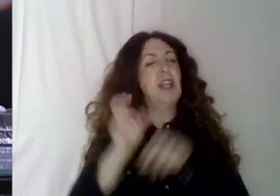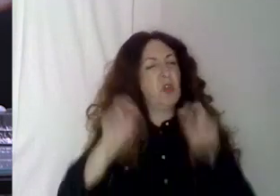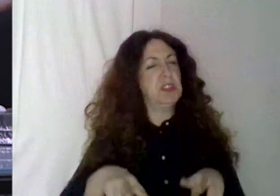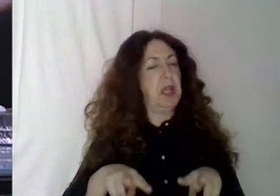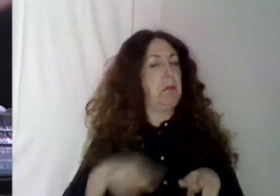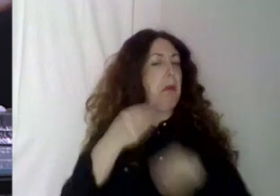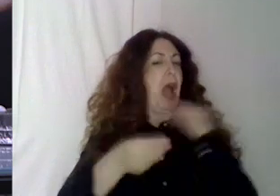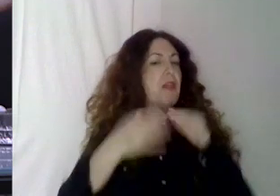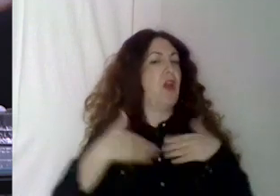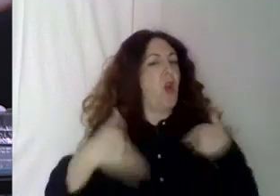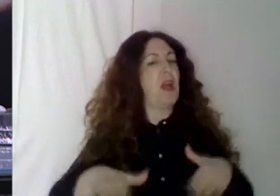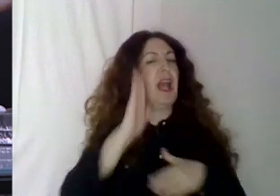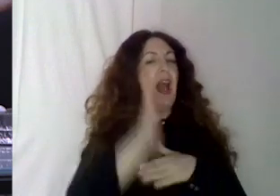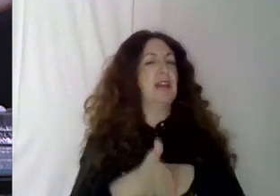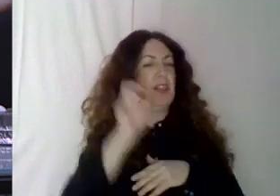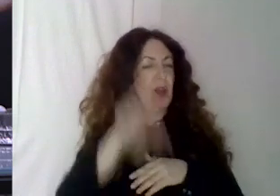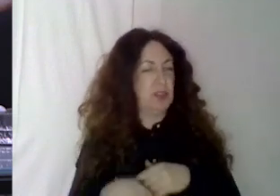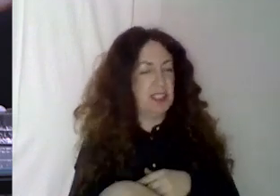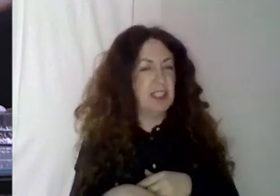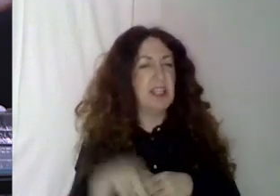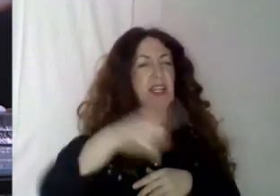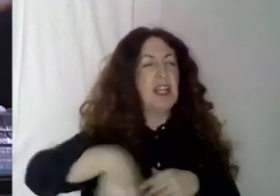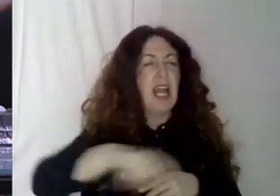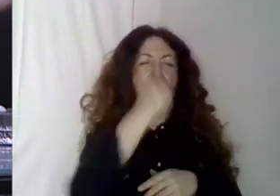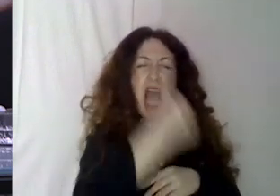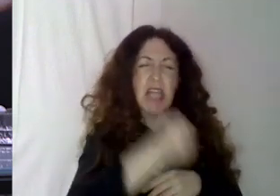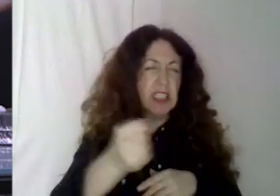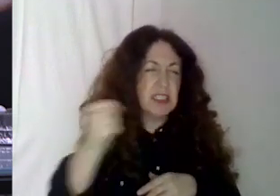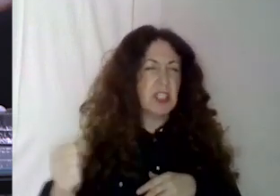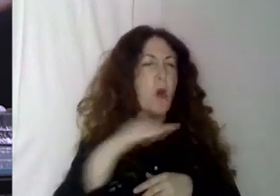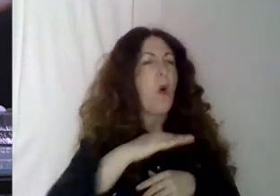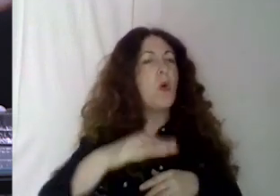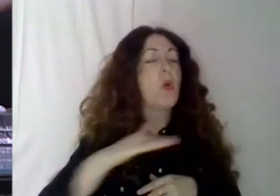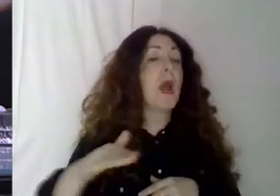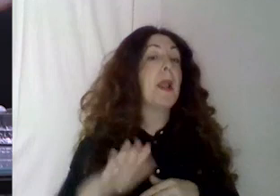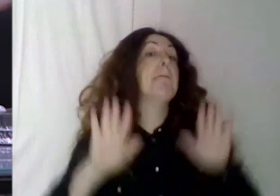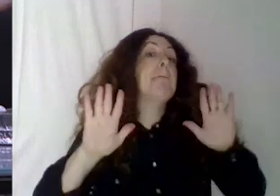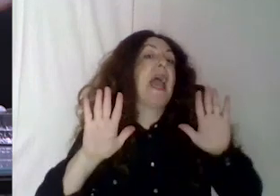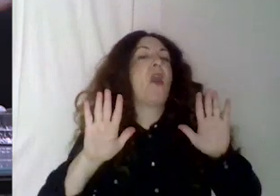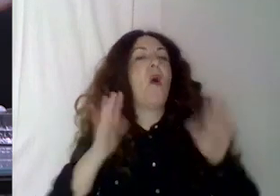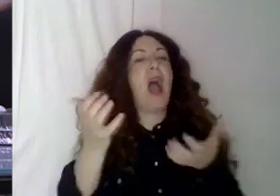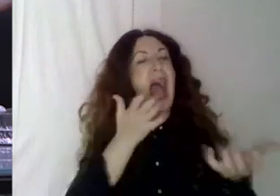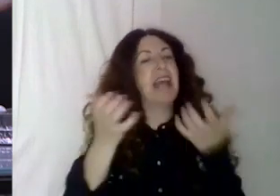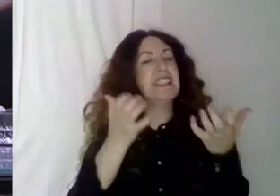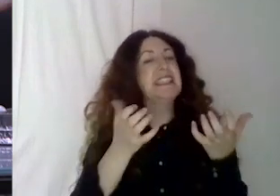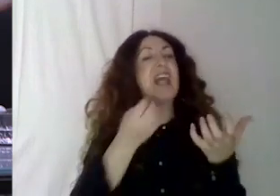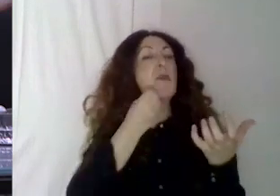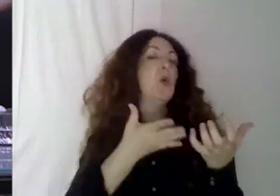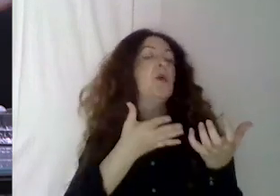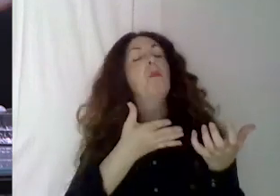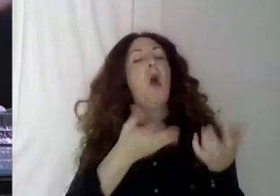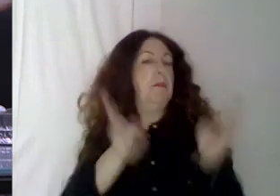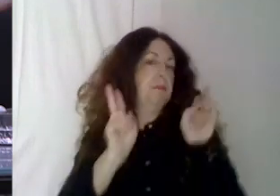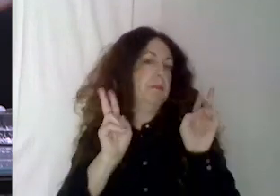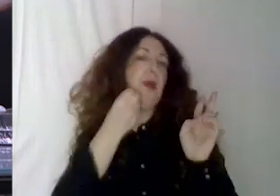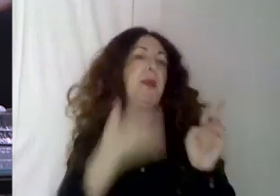los 60 han sido un poco ese hilo conductor entre los Bitcover, el encuentro de Althusser, etc. Y naturalmente Laura Bowman, se encuentran,